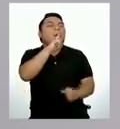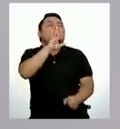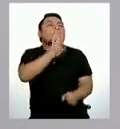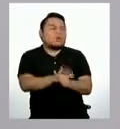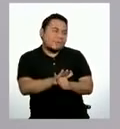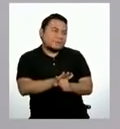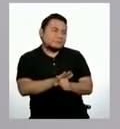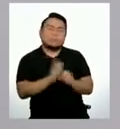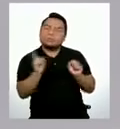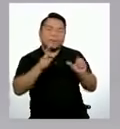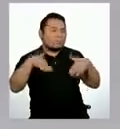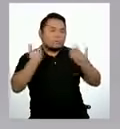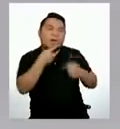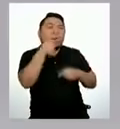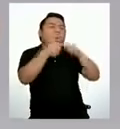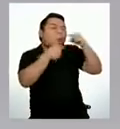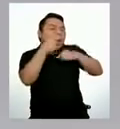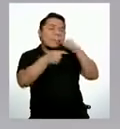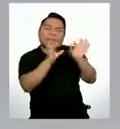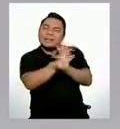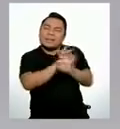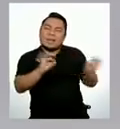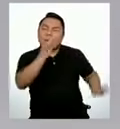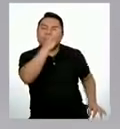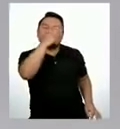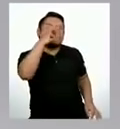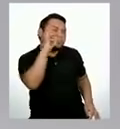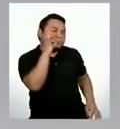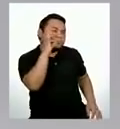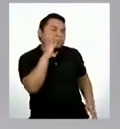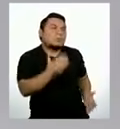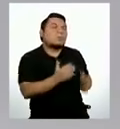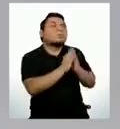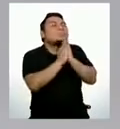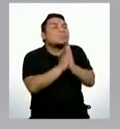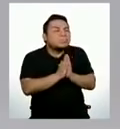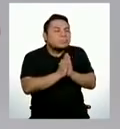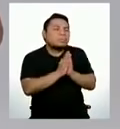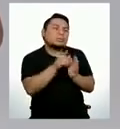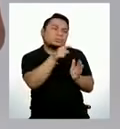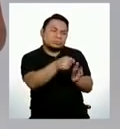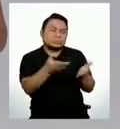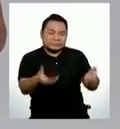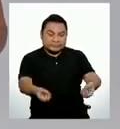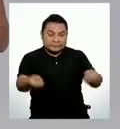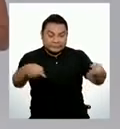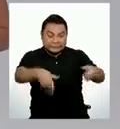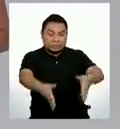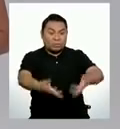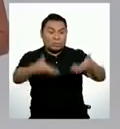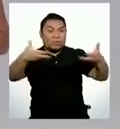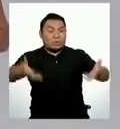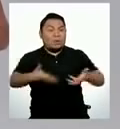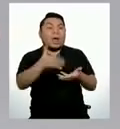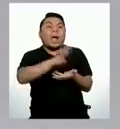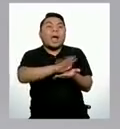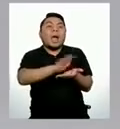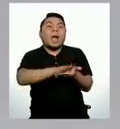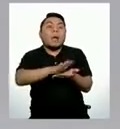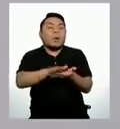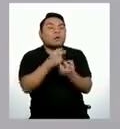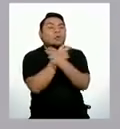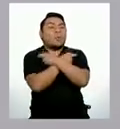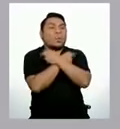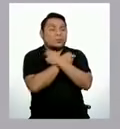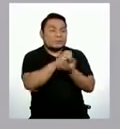promesa y no puedo decirte nada. Ayúdame a quitarle esas uñitas brillantes y tengamos cuidado con sus